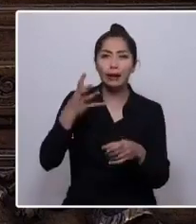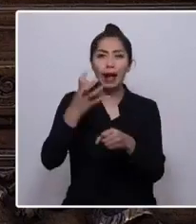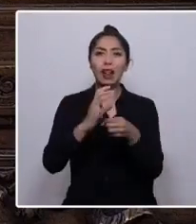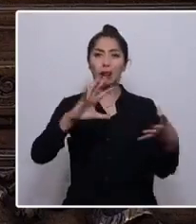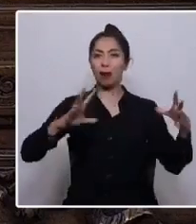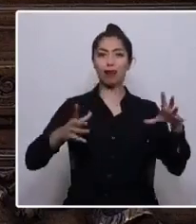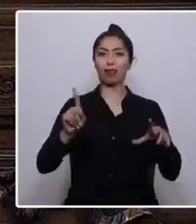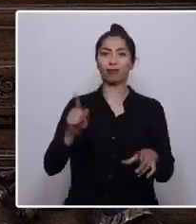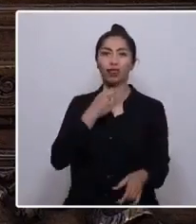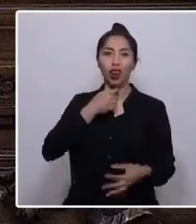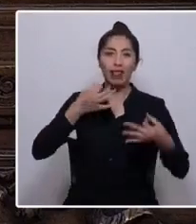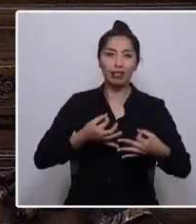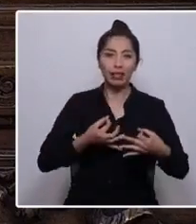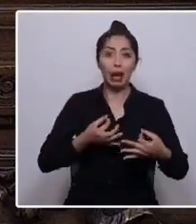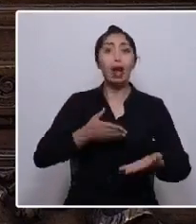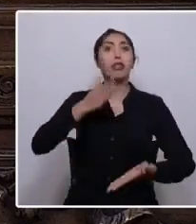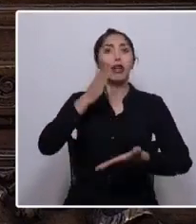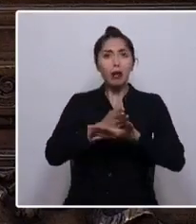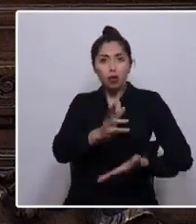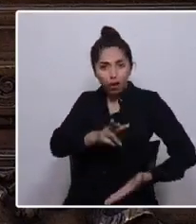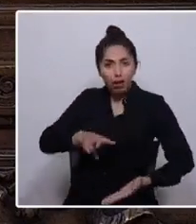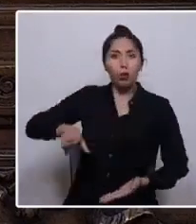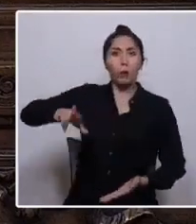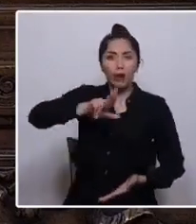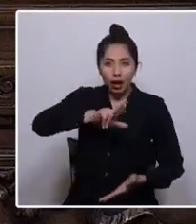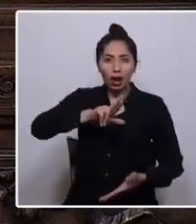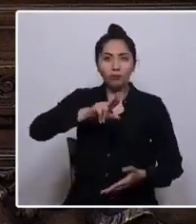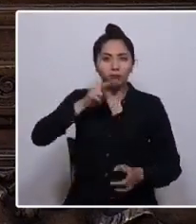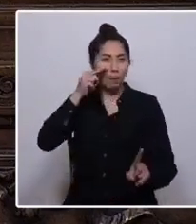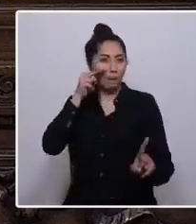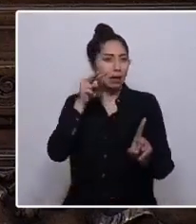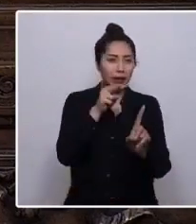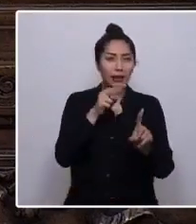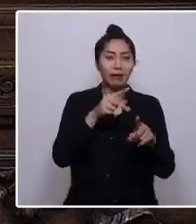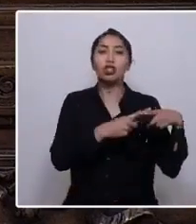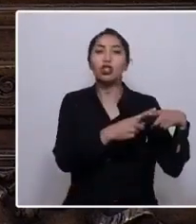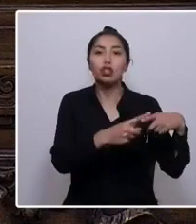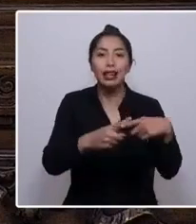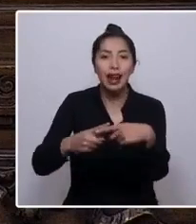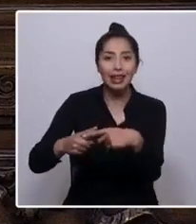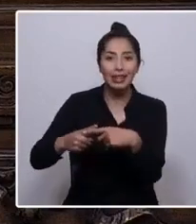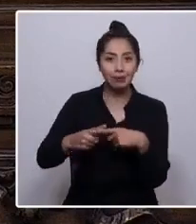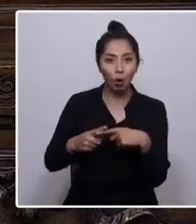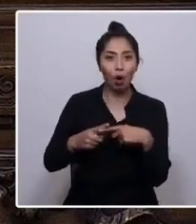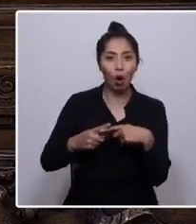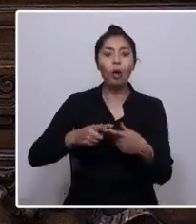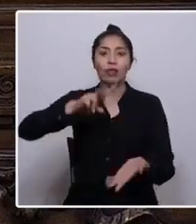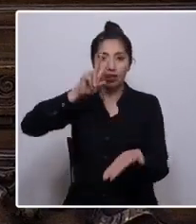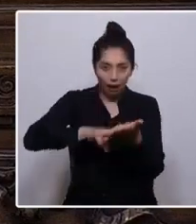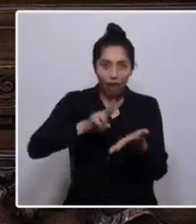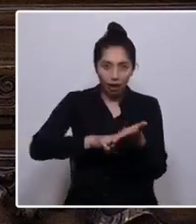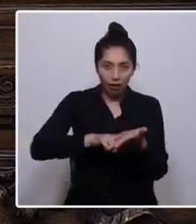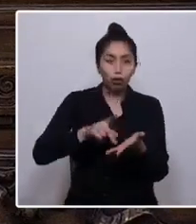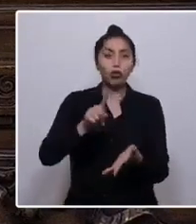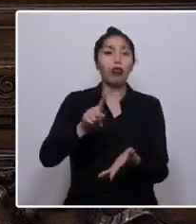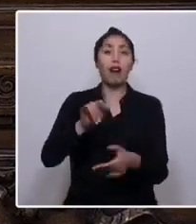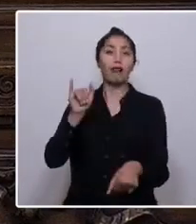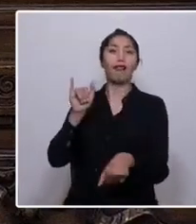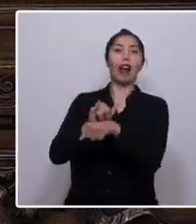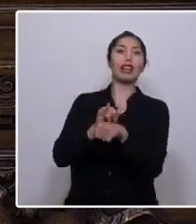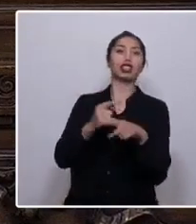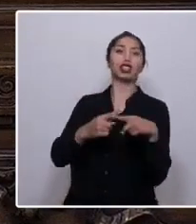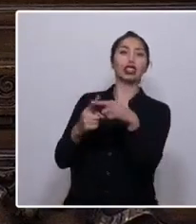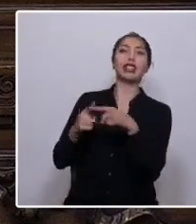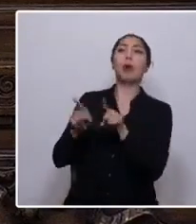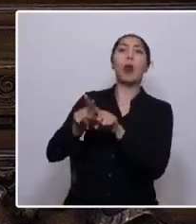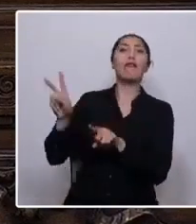debemos recuperar la perspectiva del socialismo pero un socialismo de verdad no el falso socialismo de venezuela o